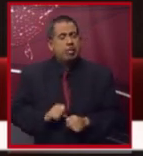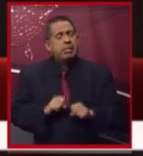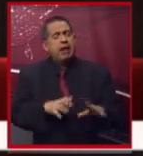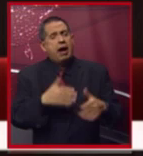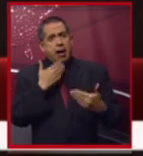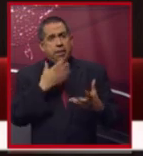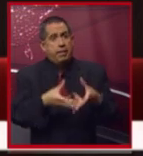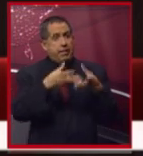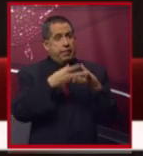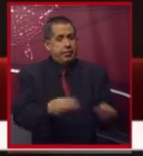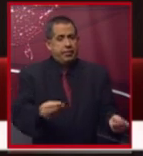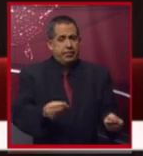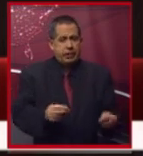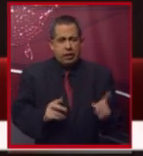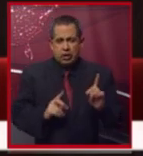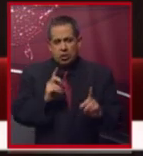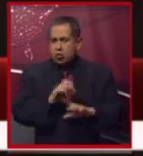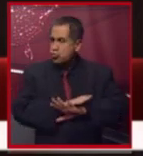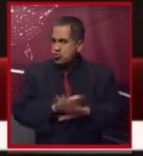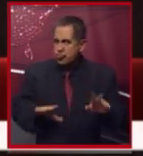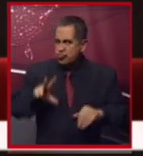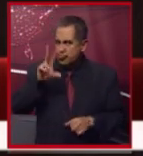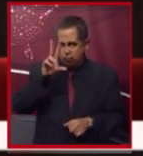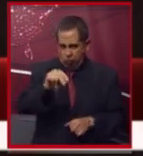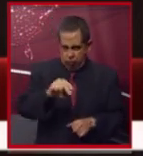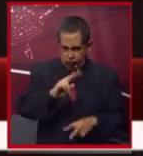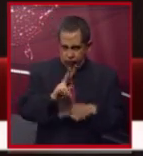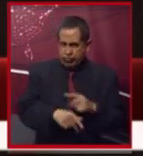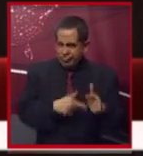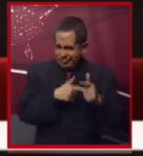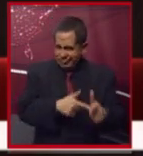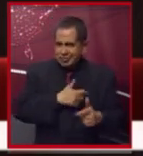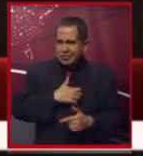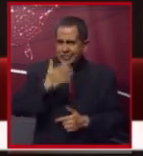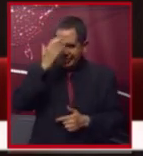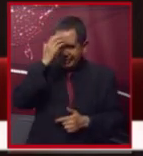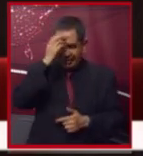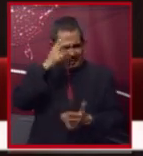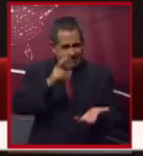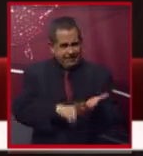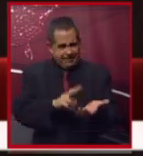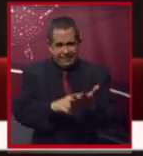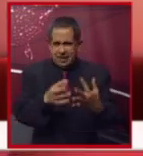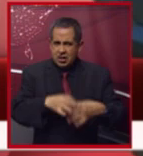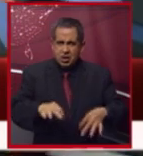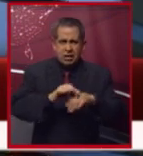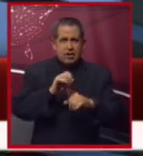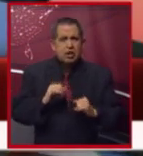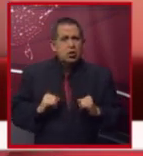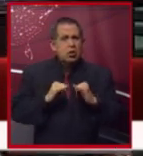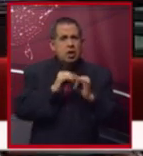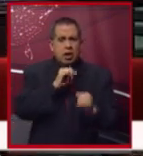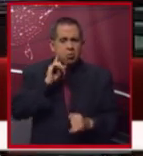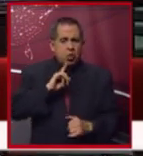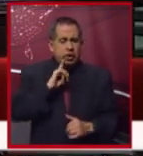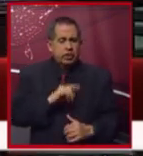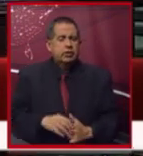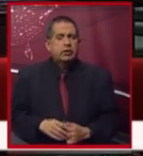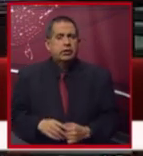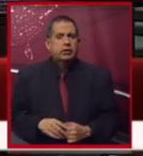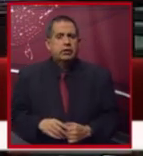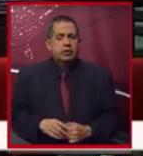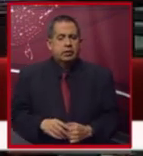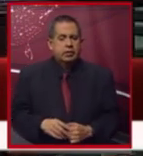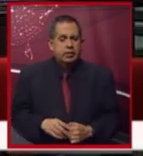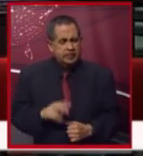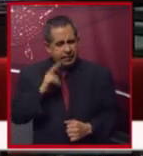que desaparezca con sospecha un instituto del que conocemos sus valores y su valor. Después de ver